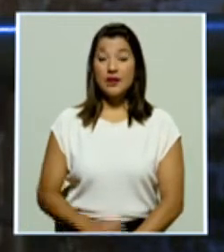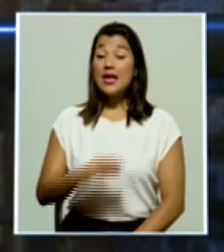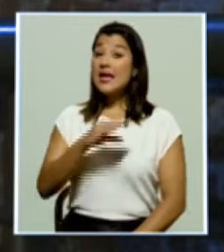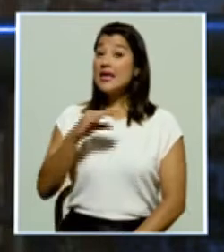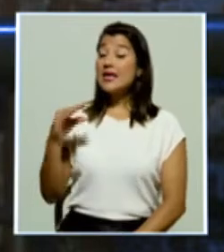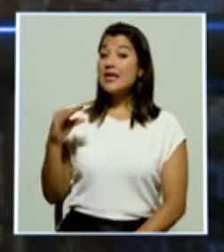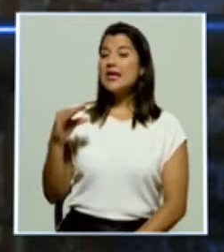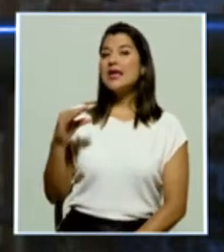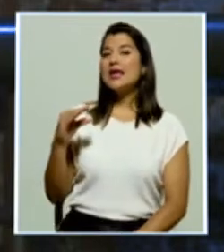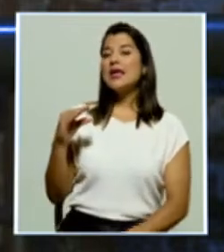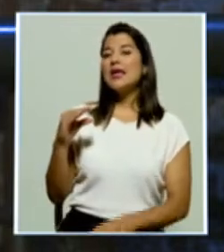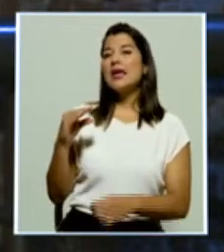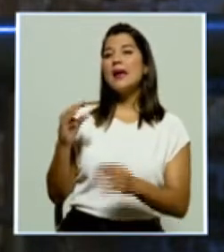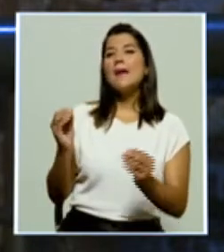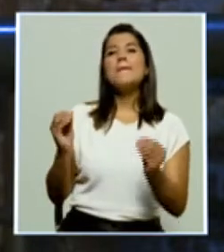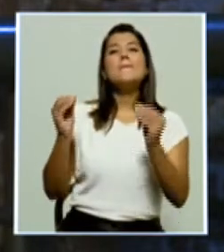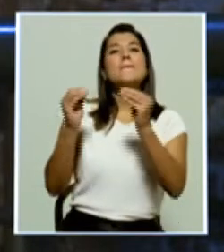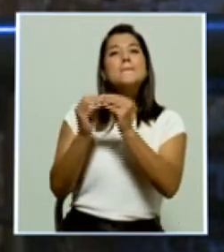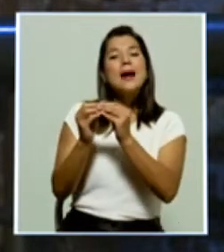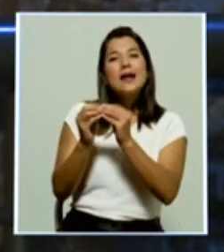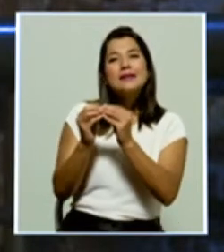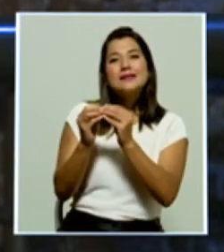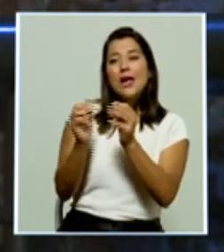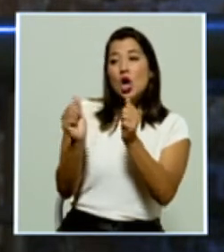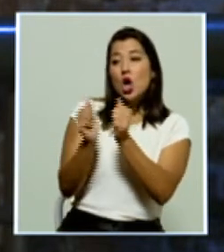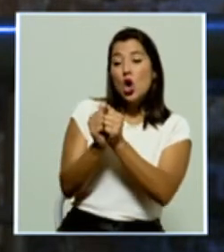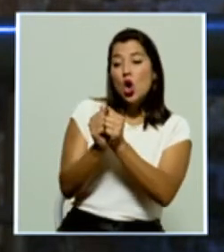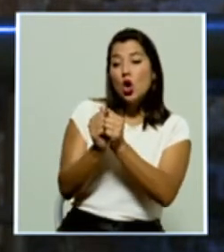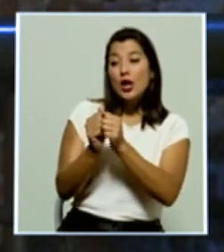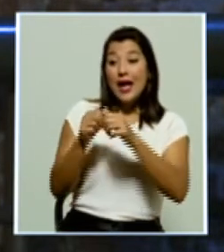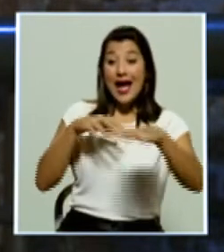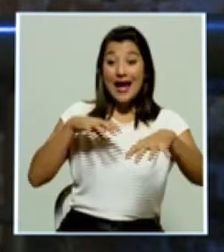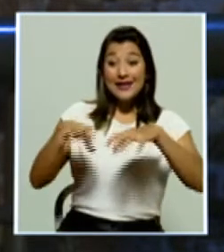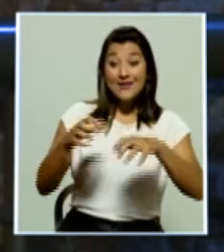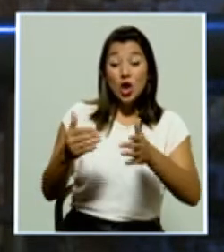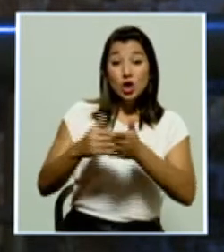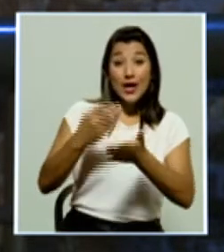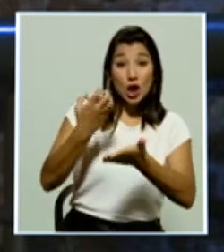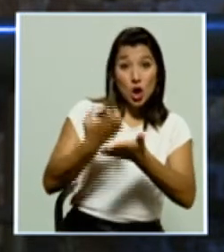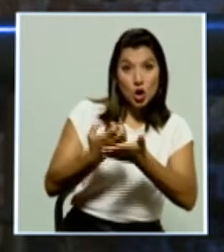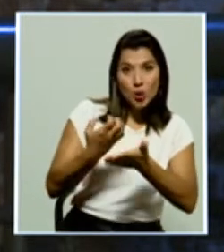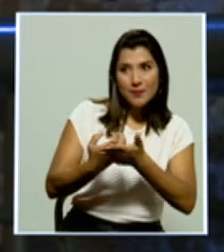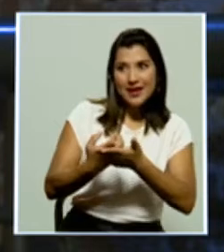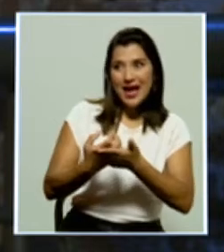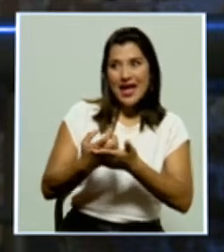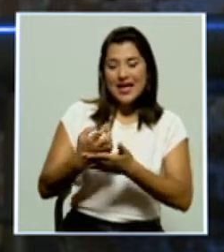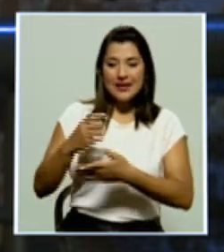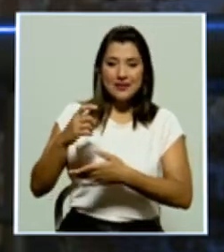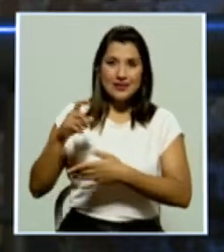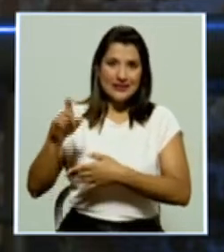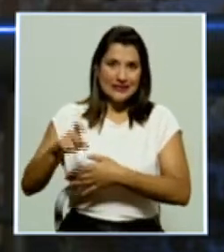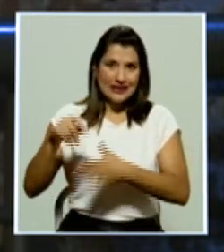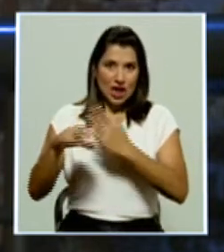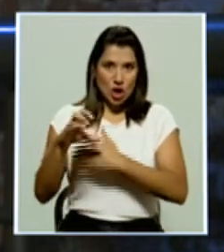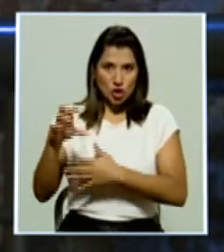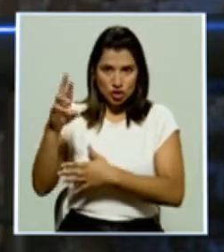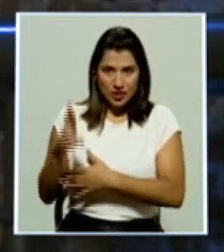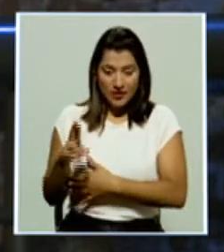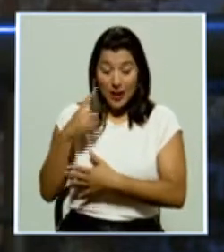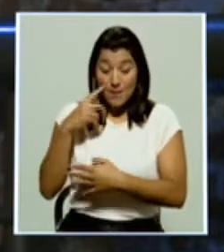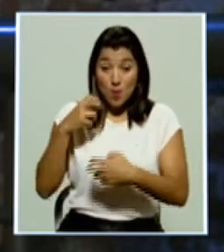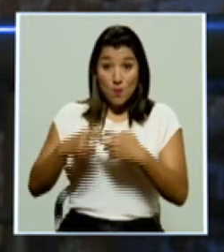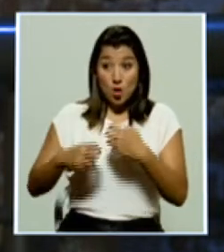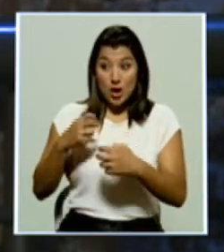Particularmente lo que tiene que ver con el escenario de reactivación económica y el dinamismo que se necesitaba en un momento de una profunda crisis económica y